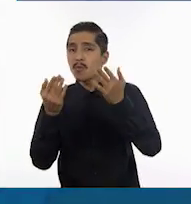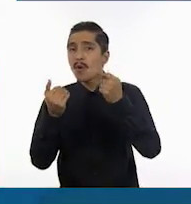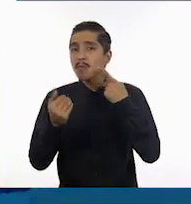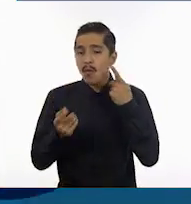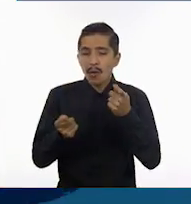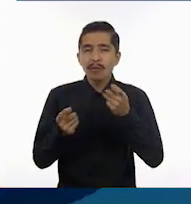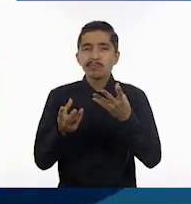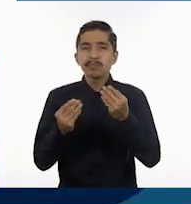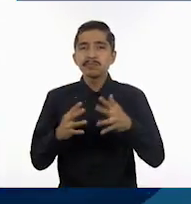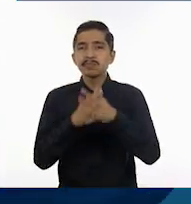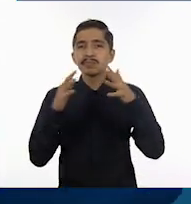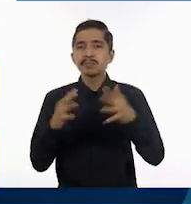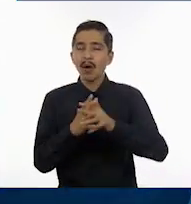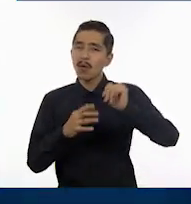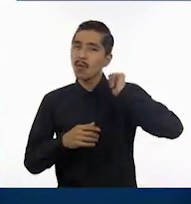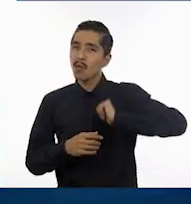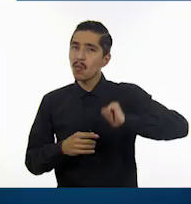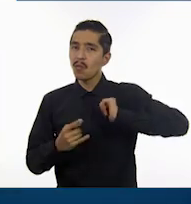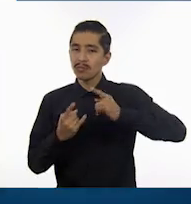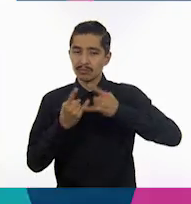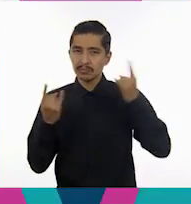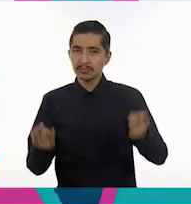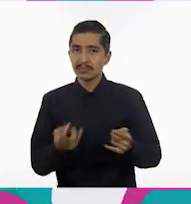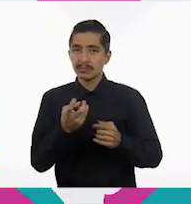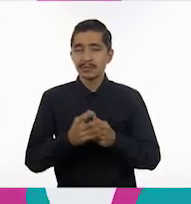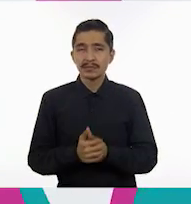frecuentes guerras de este periodo.